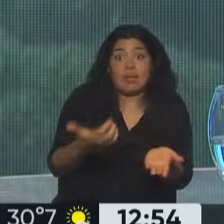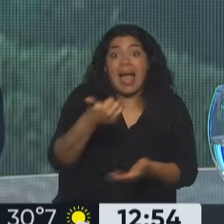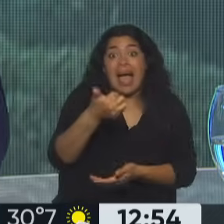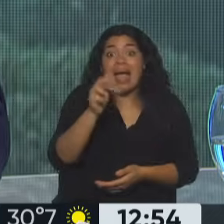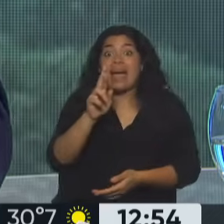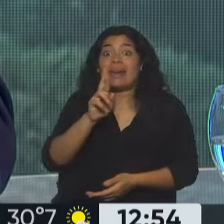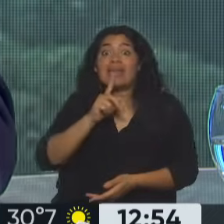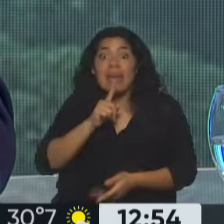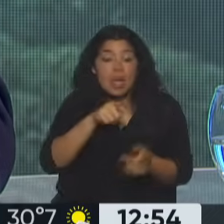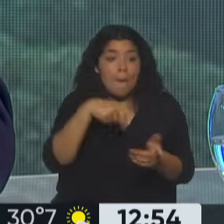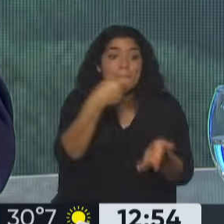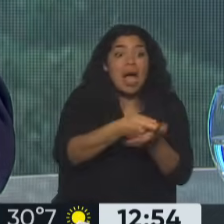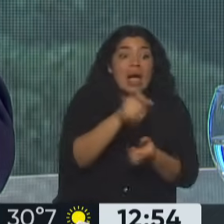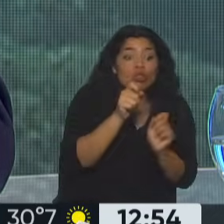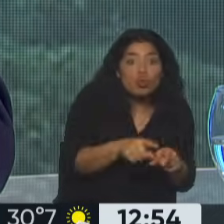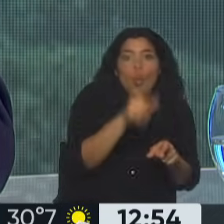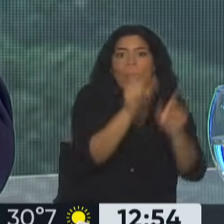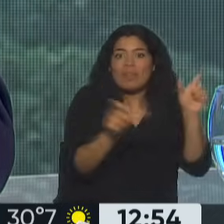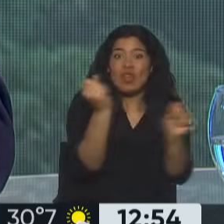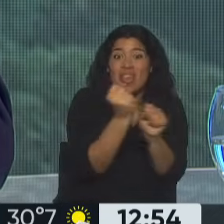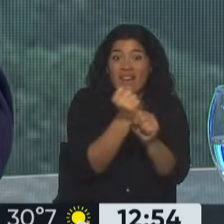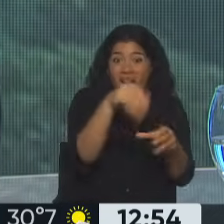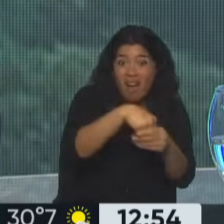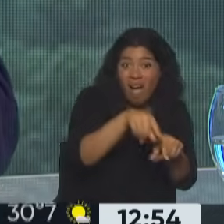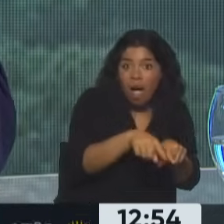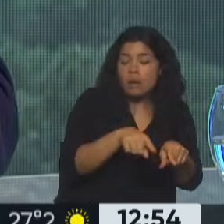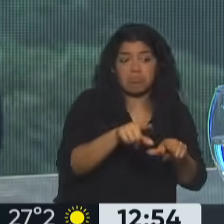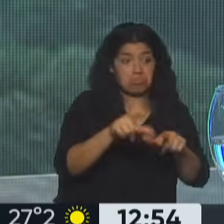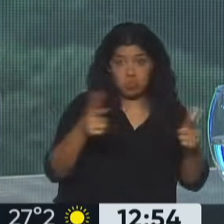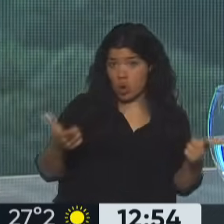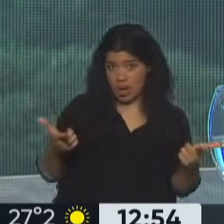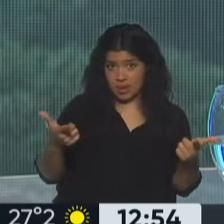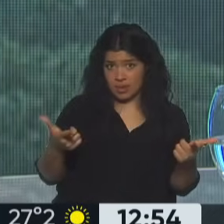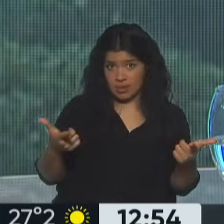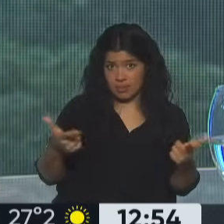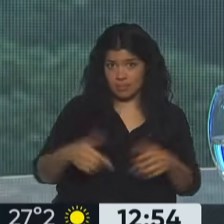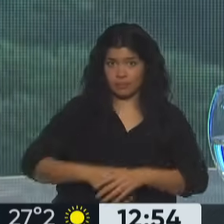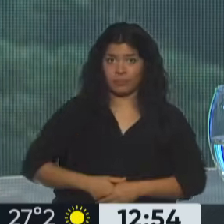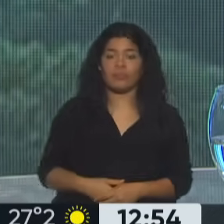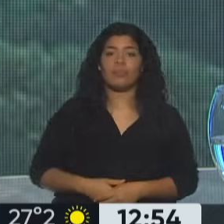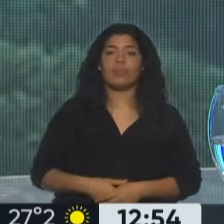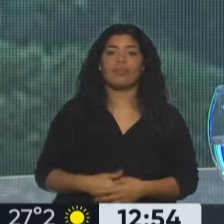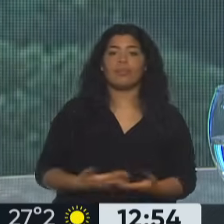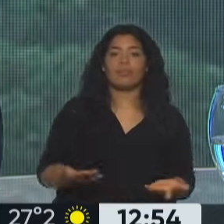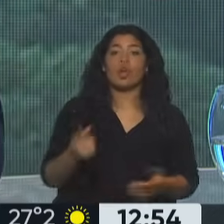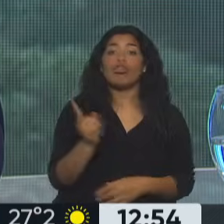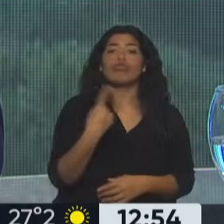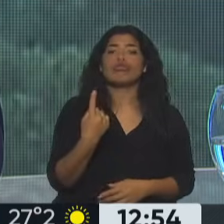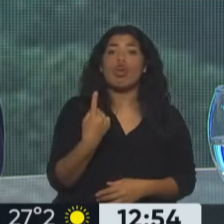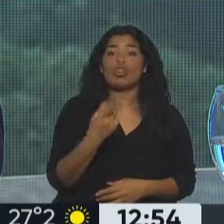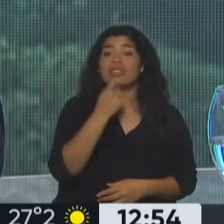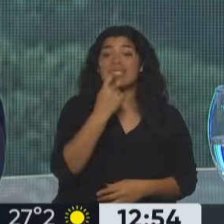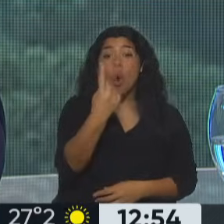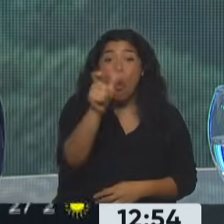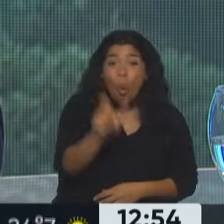para que los chicos cuando se accidentes en la calle no tengan un lugar o tengan dos mangos para tenemos que hacer vaquita entre los